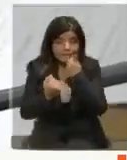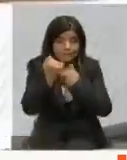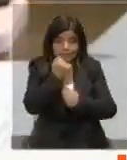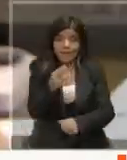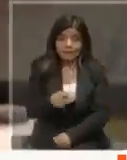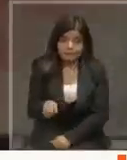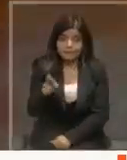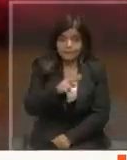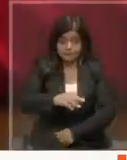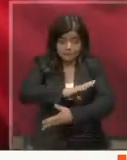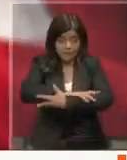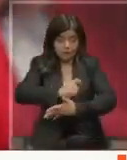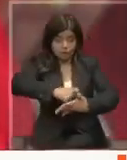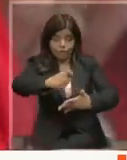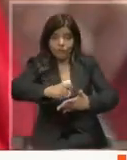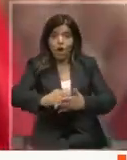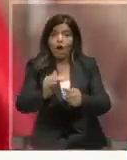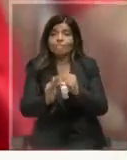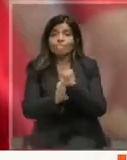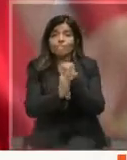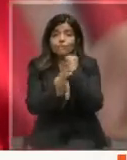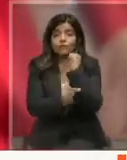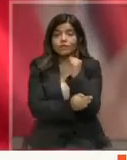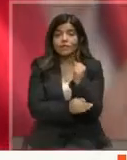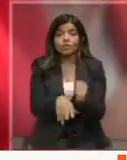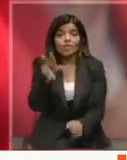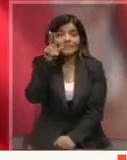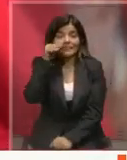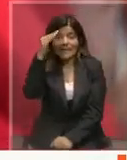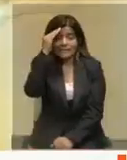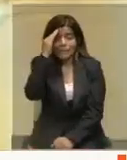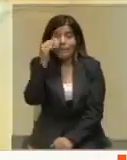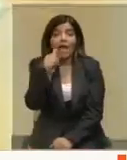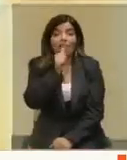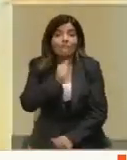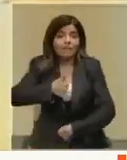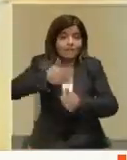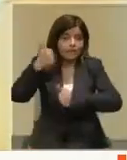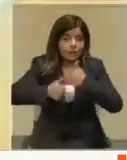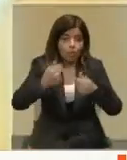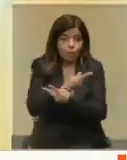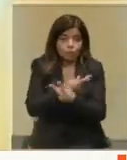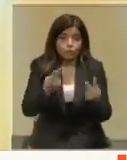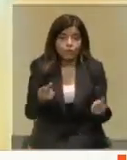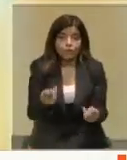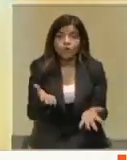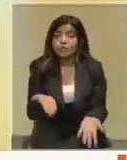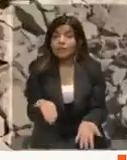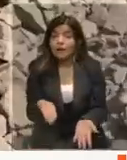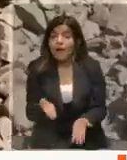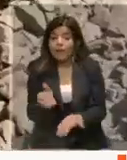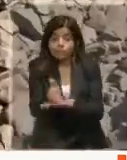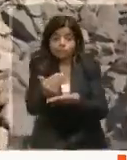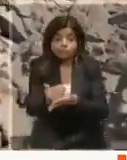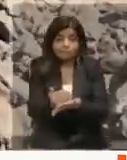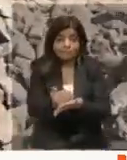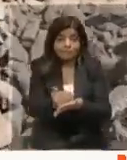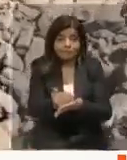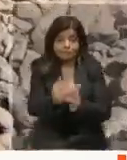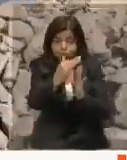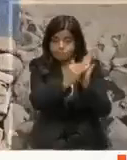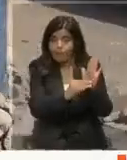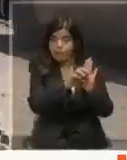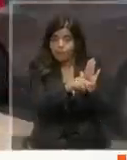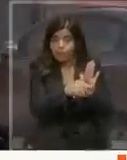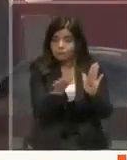convenios están las fundaciones sin experiencia falta de concursos públicos y hasta ausencia de planes de trabajo para mejorar